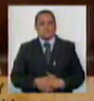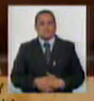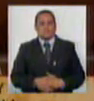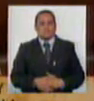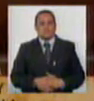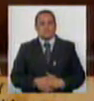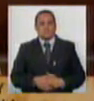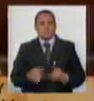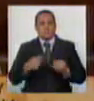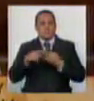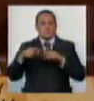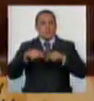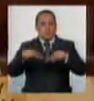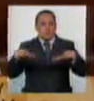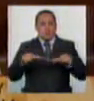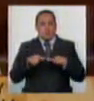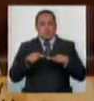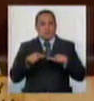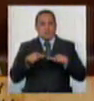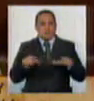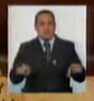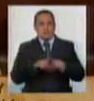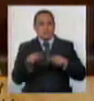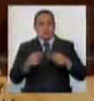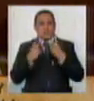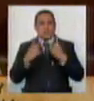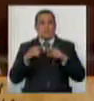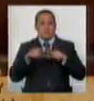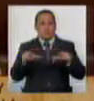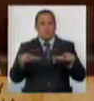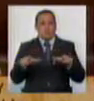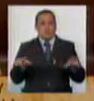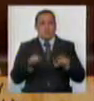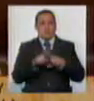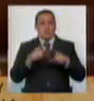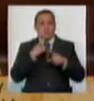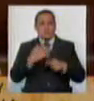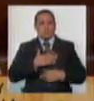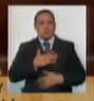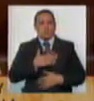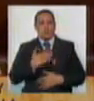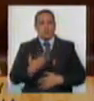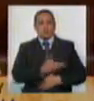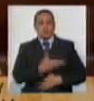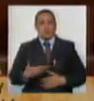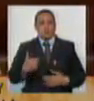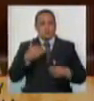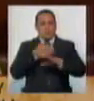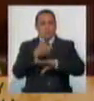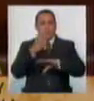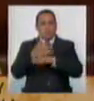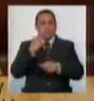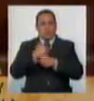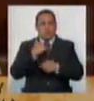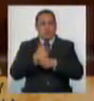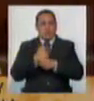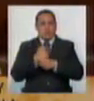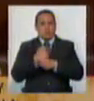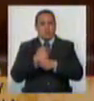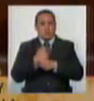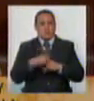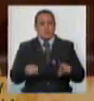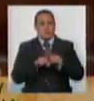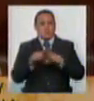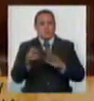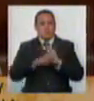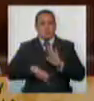En las localidades y regiones donde se dio el congelamiento de cuentas, el gobierno intervino en su ejecución, en la ejecución